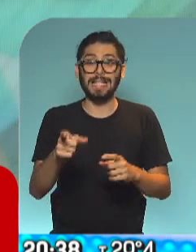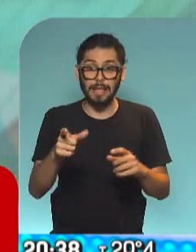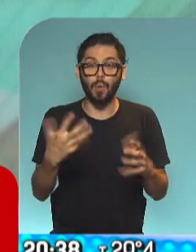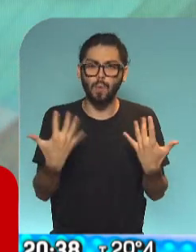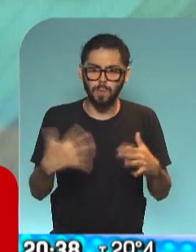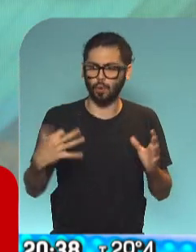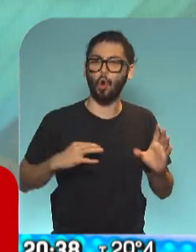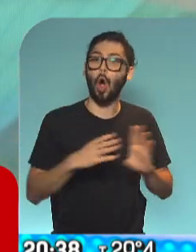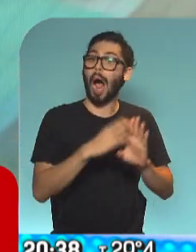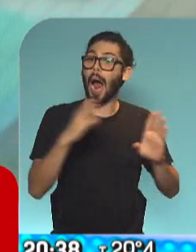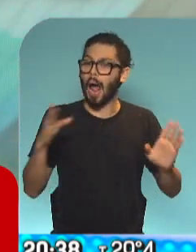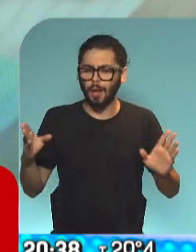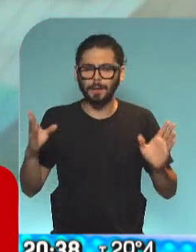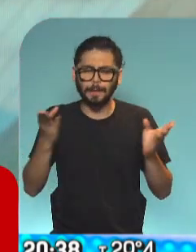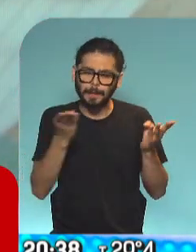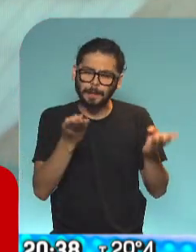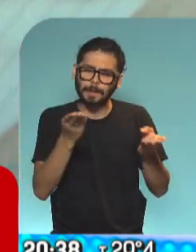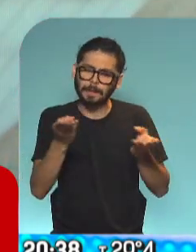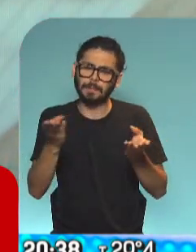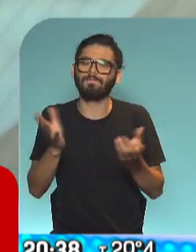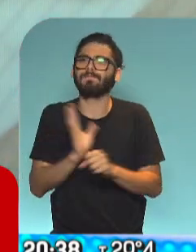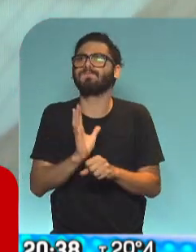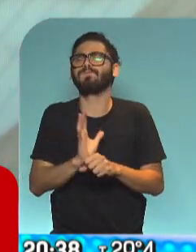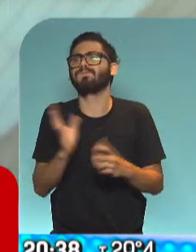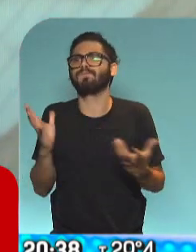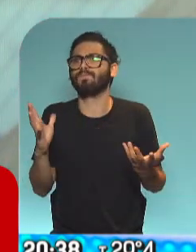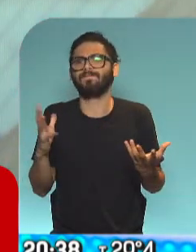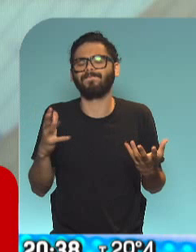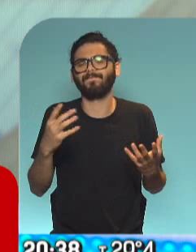hacer durante este año, digamos, como una manera de